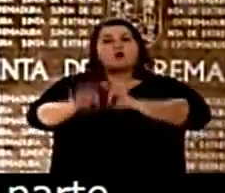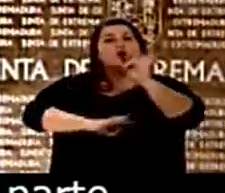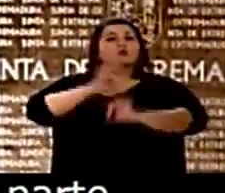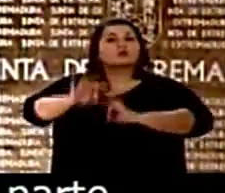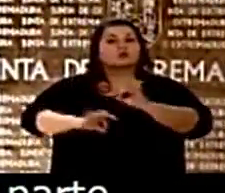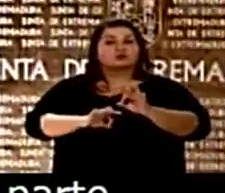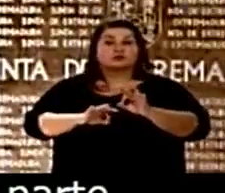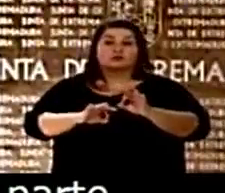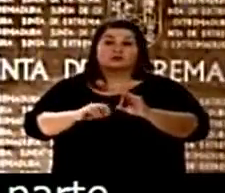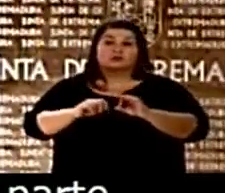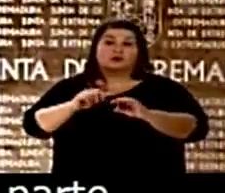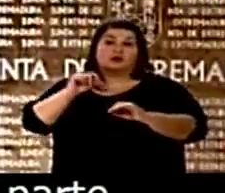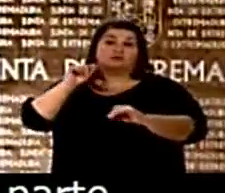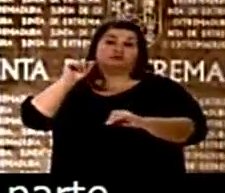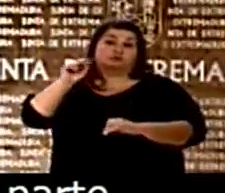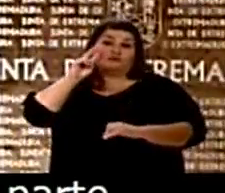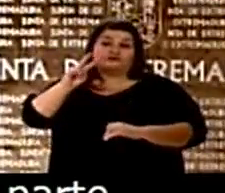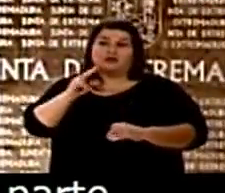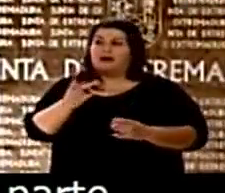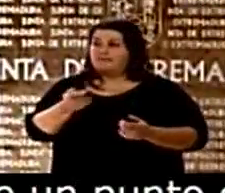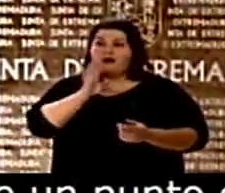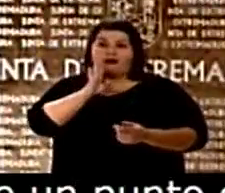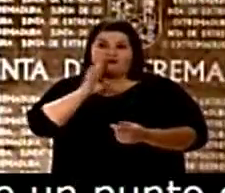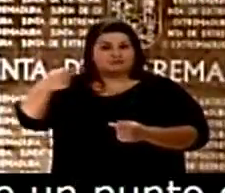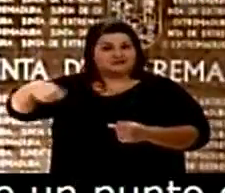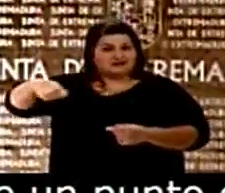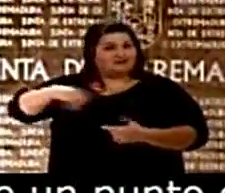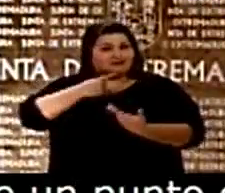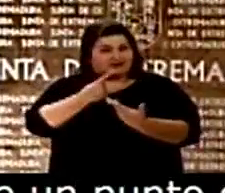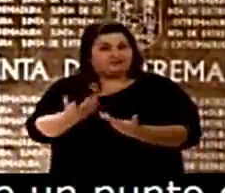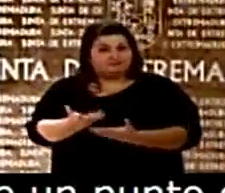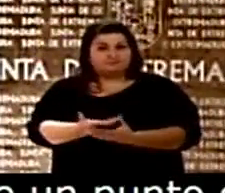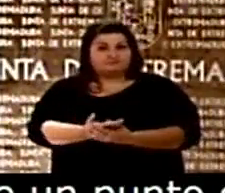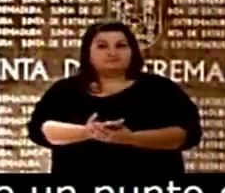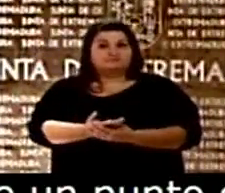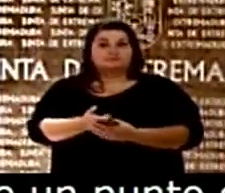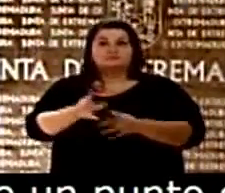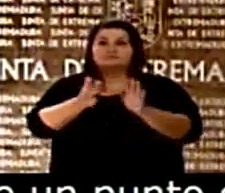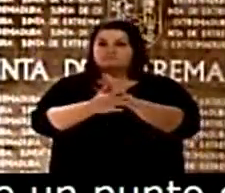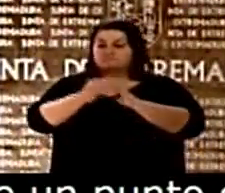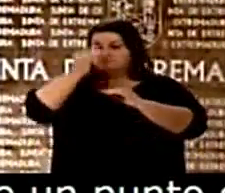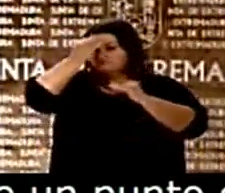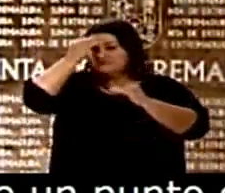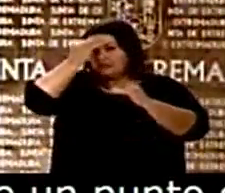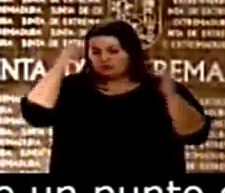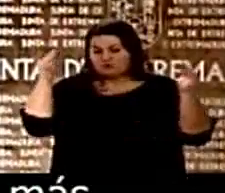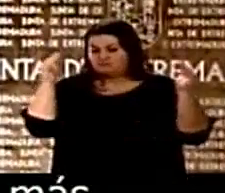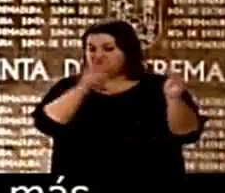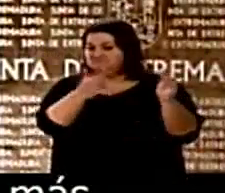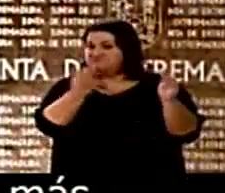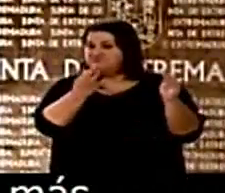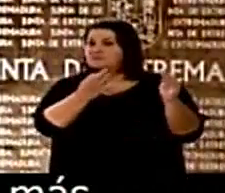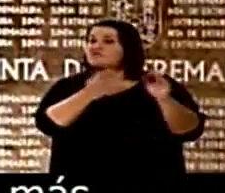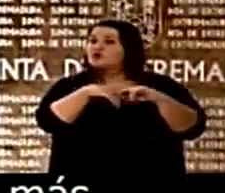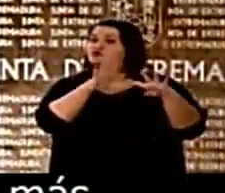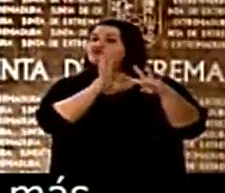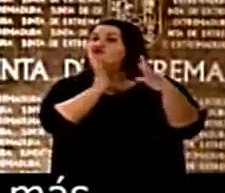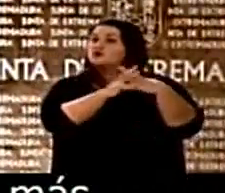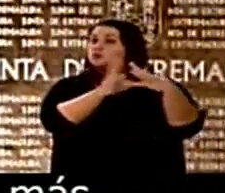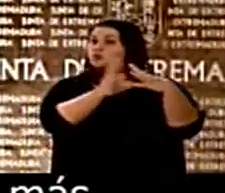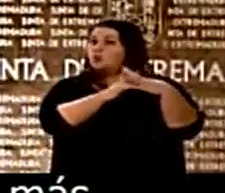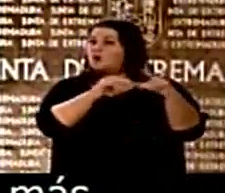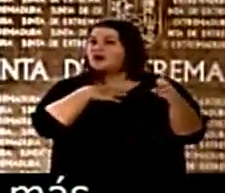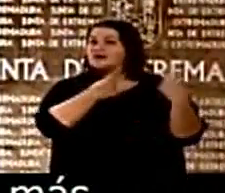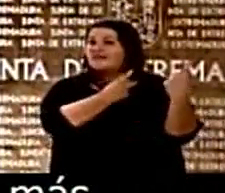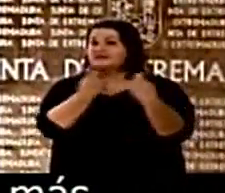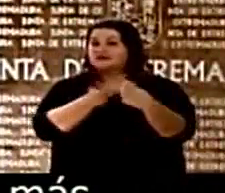vista, pues como decía antes el presidente, ¿no? Más pensando en la propia infraestructura o las